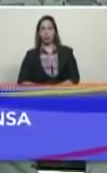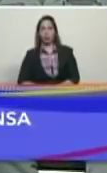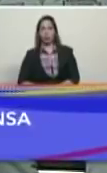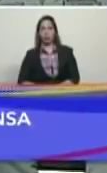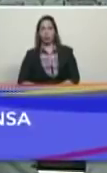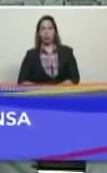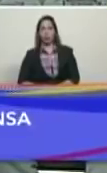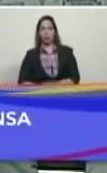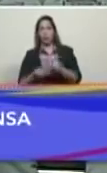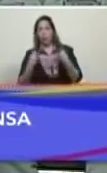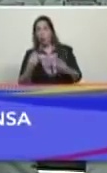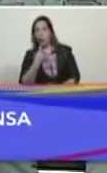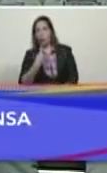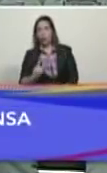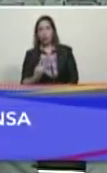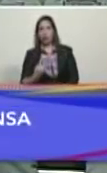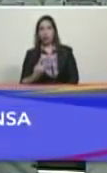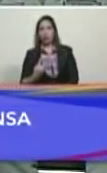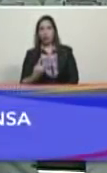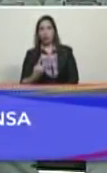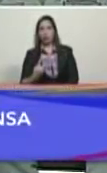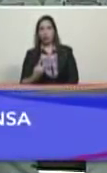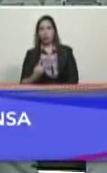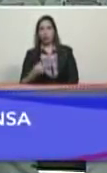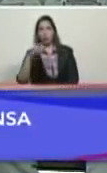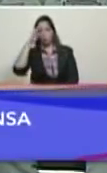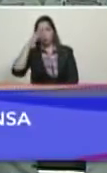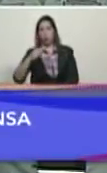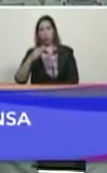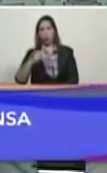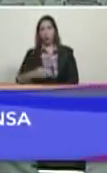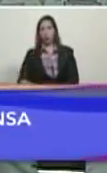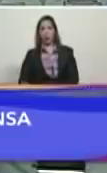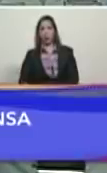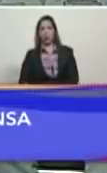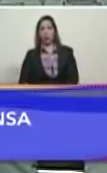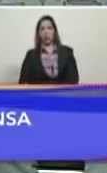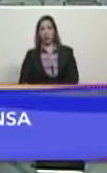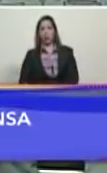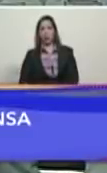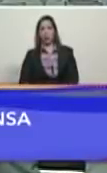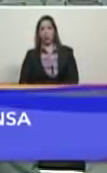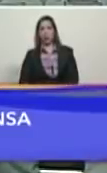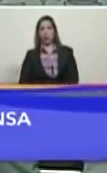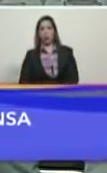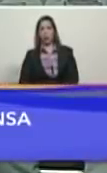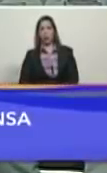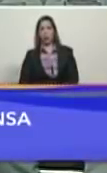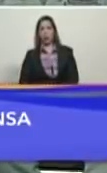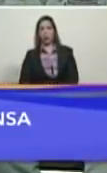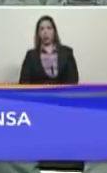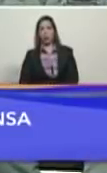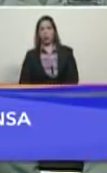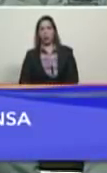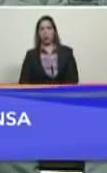Como le decía el comandante Hernández Hachi, comandante del patrullero Cariño,